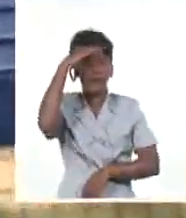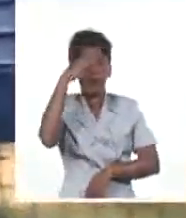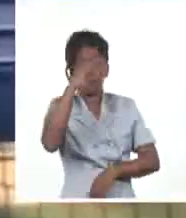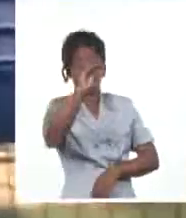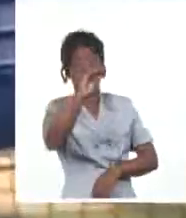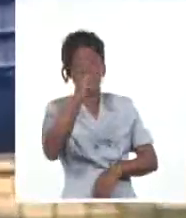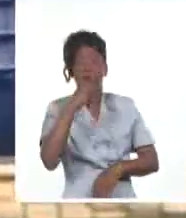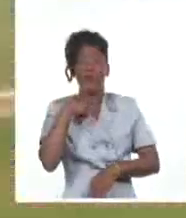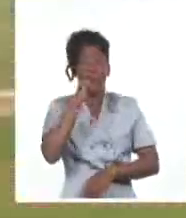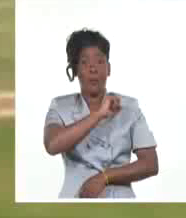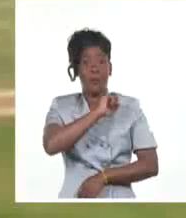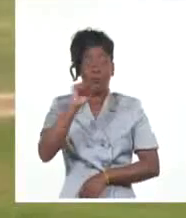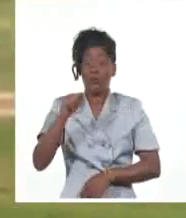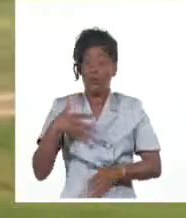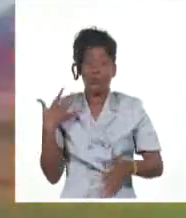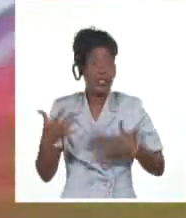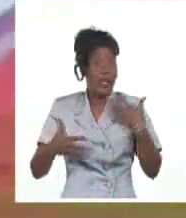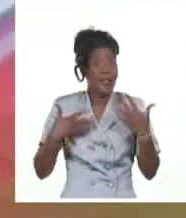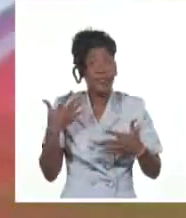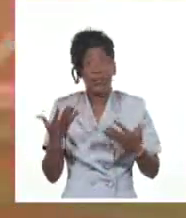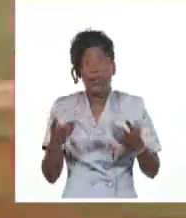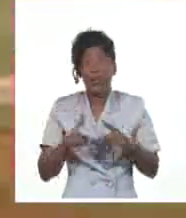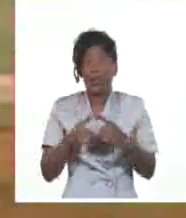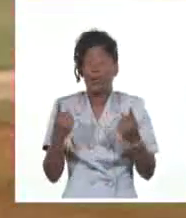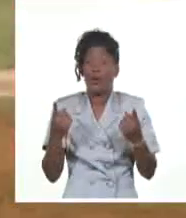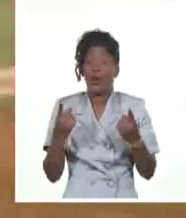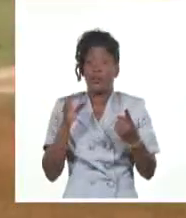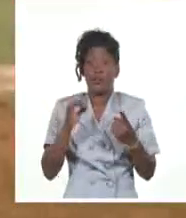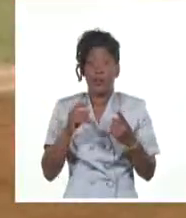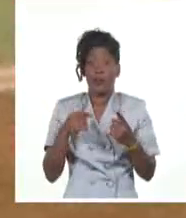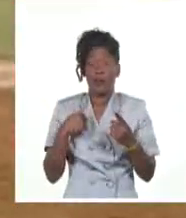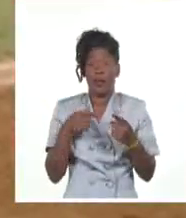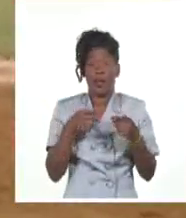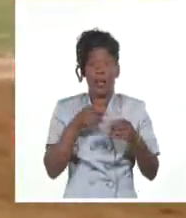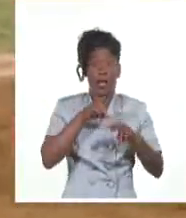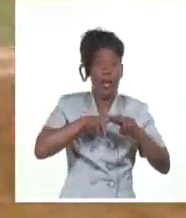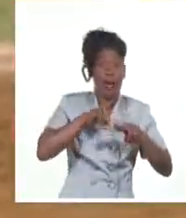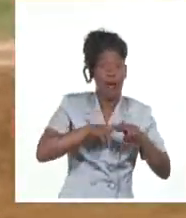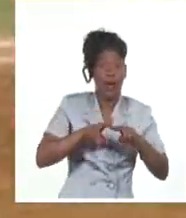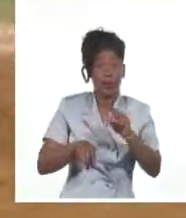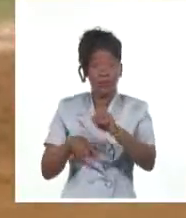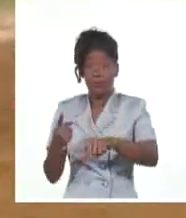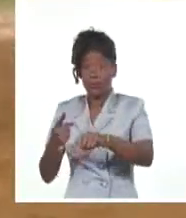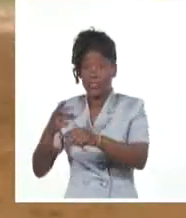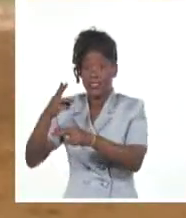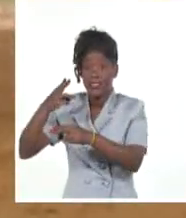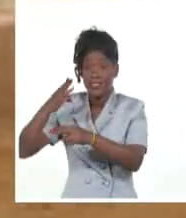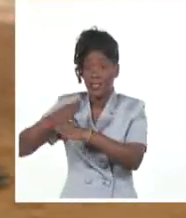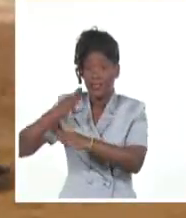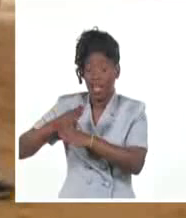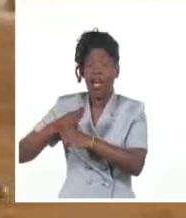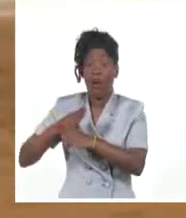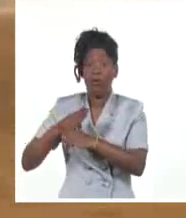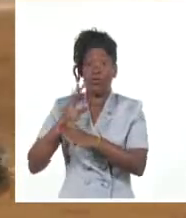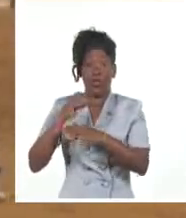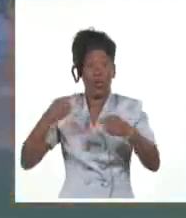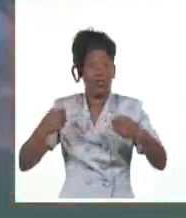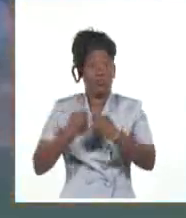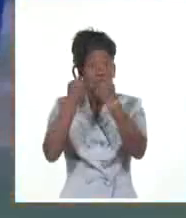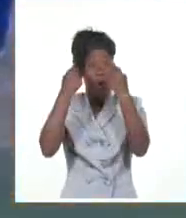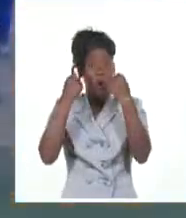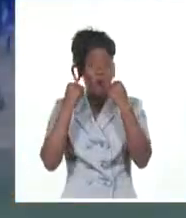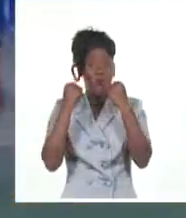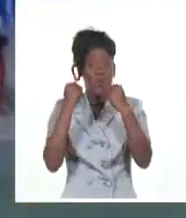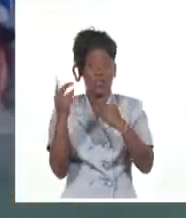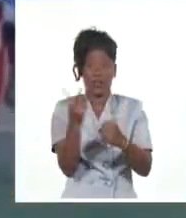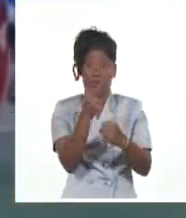el campeonato. Su serie, como siempre, la su serie contra Santiago siempre son fuertes, son bien emotivas, ya vieron.